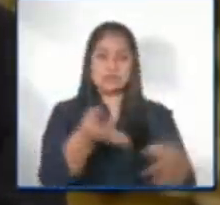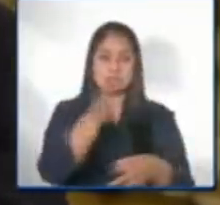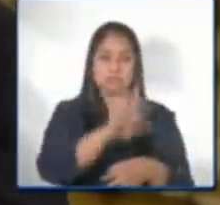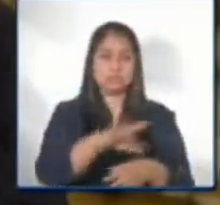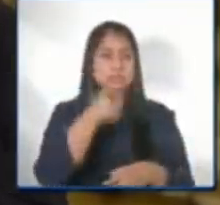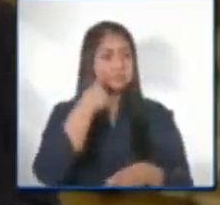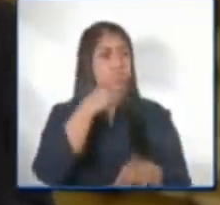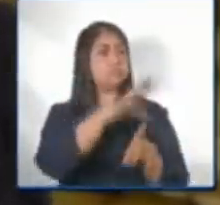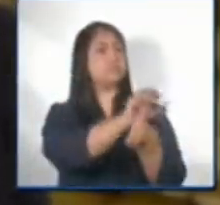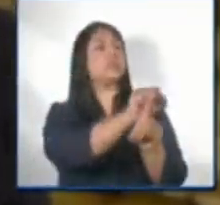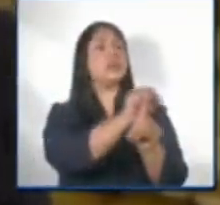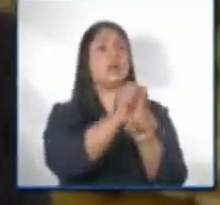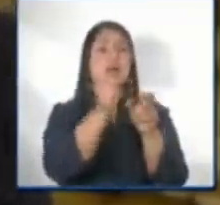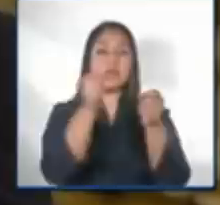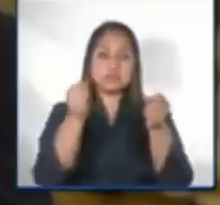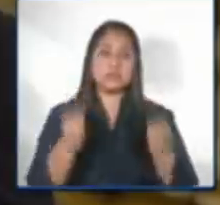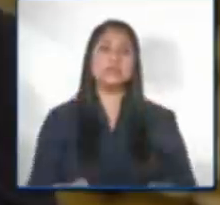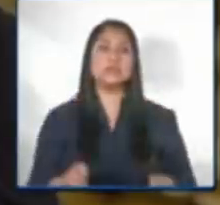encontramos la silla.